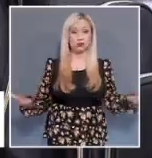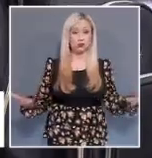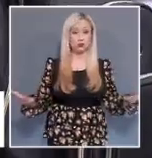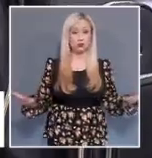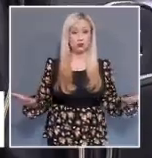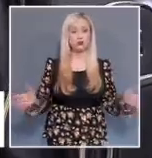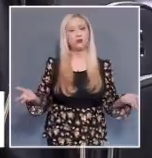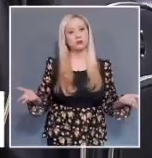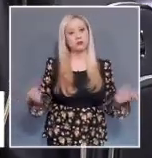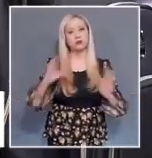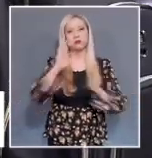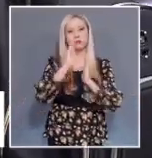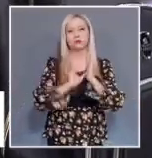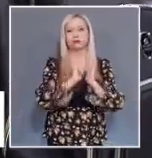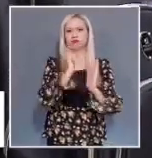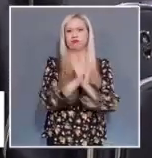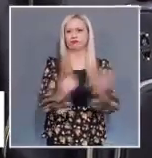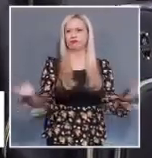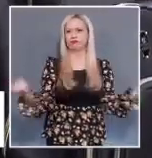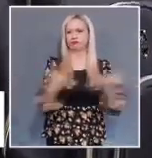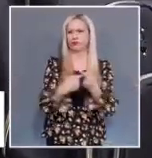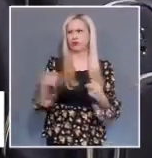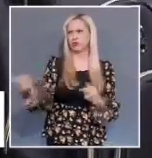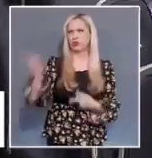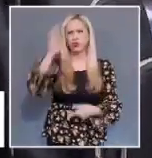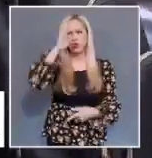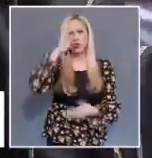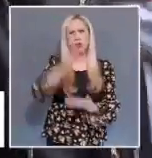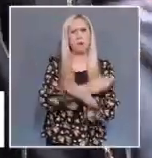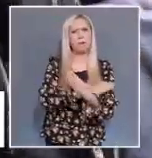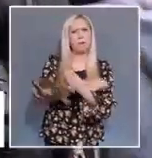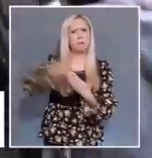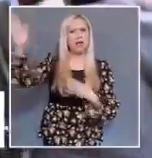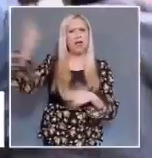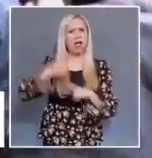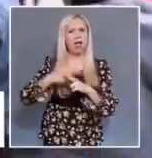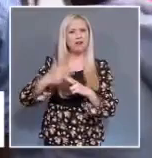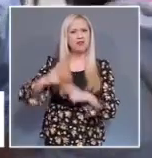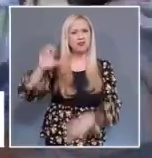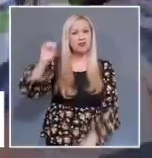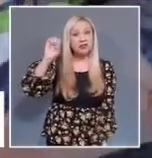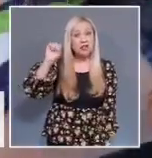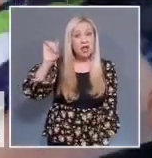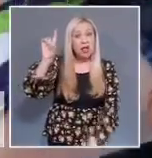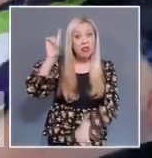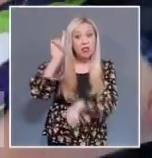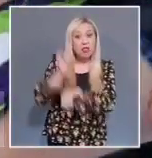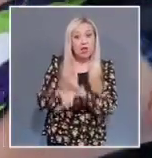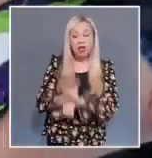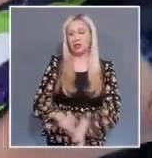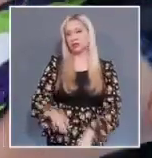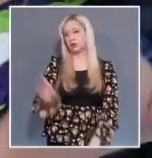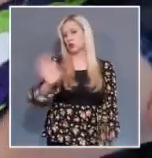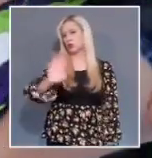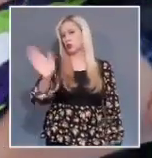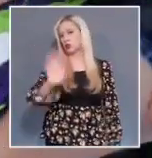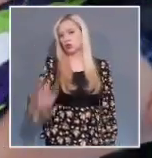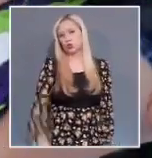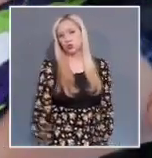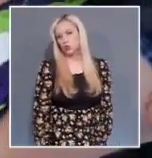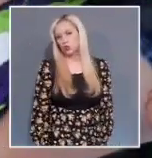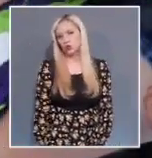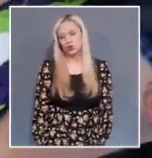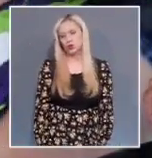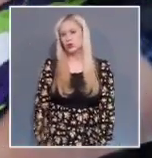inconstitucionales los plazos de la Ley de Migración, que pueden llegar hasta 60 días hábiles de alojamiento. Además, determinó que en